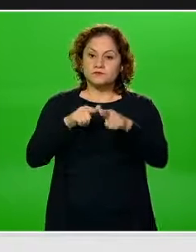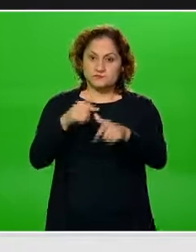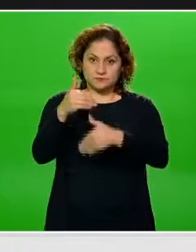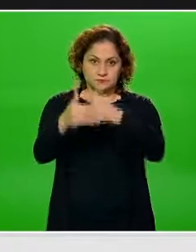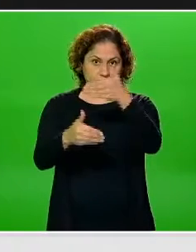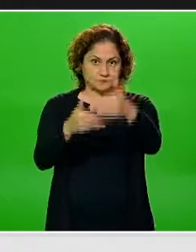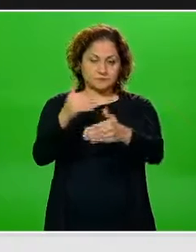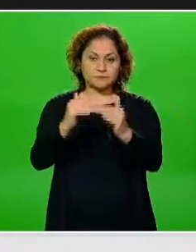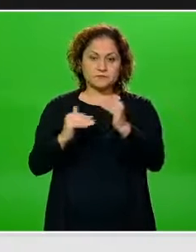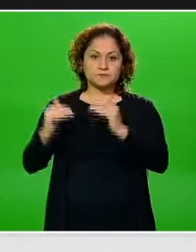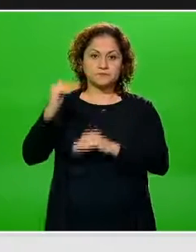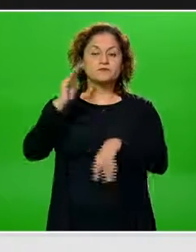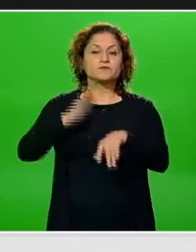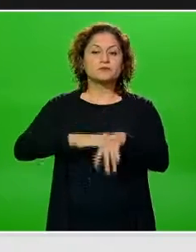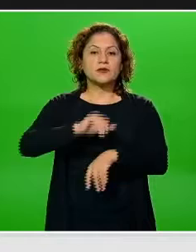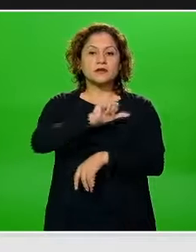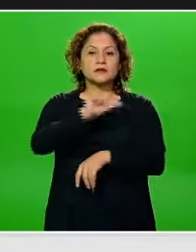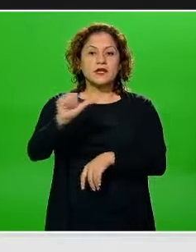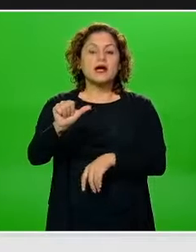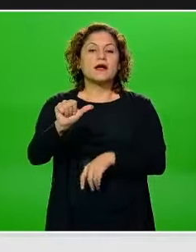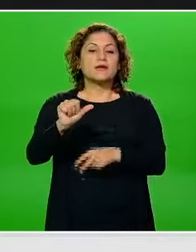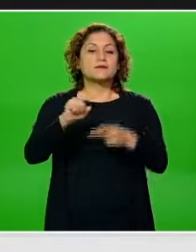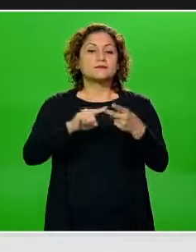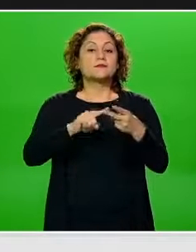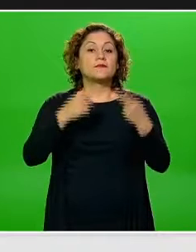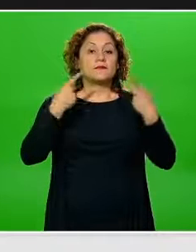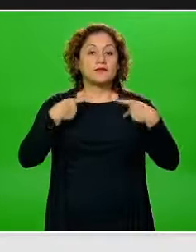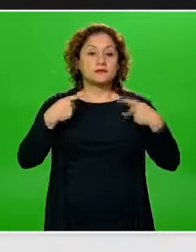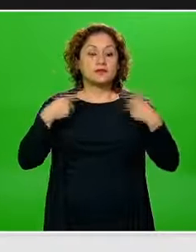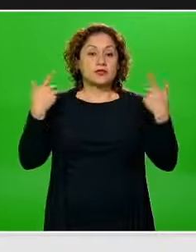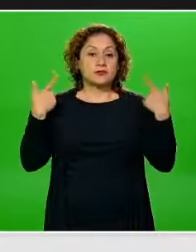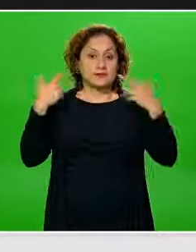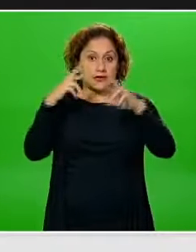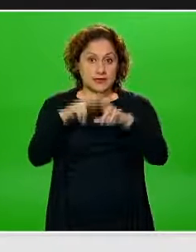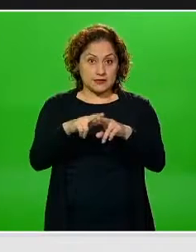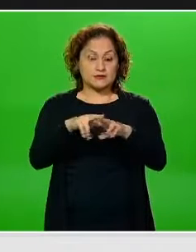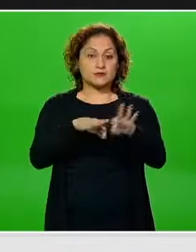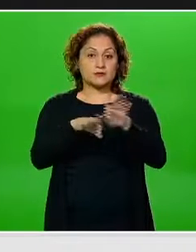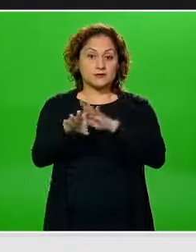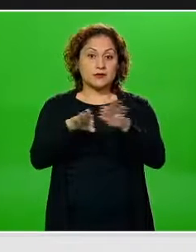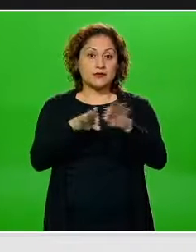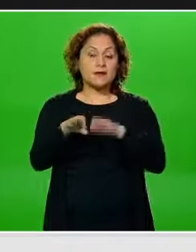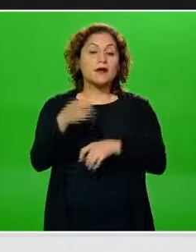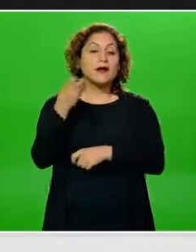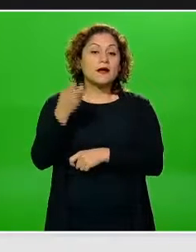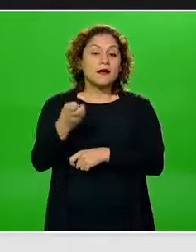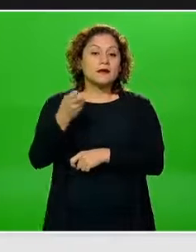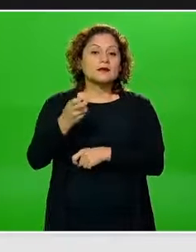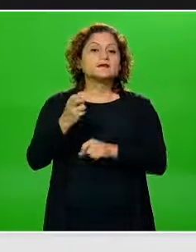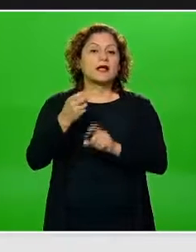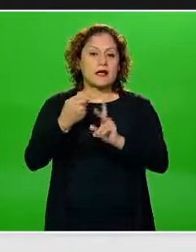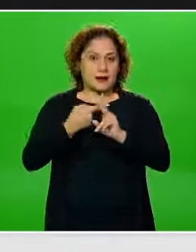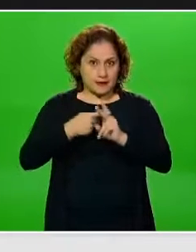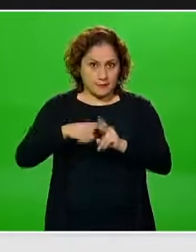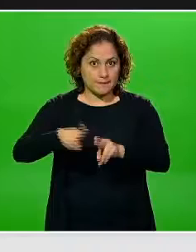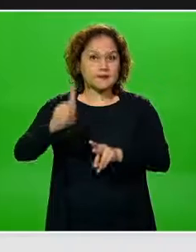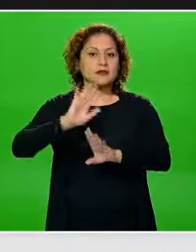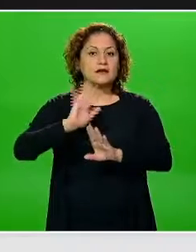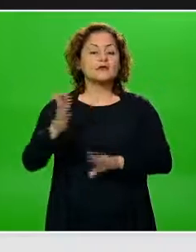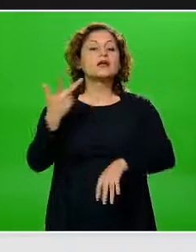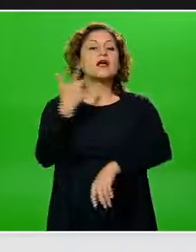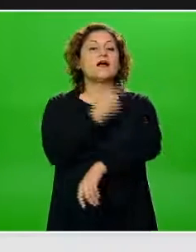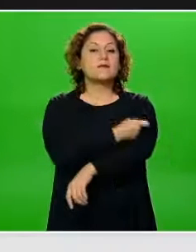semanas. Trabajadores de la educación es otro de los grupos que sabemos que se están vacunando, dado que es uno de